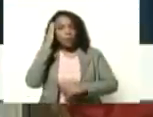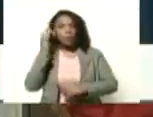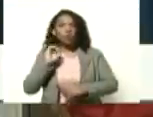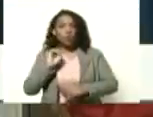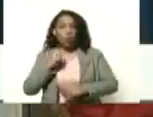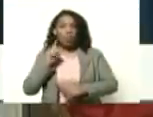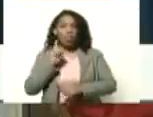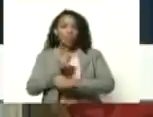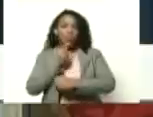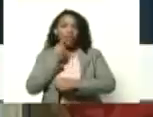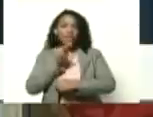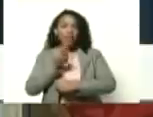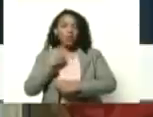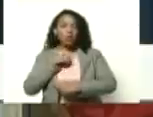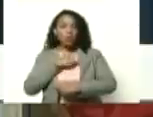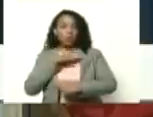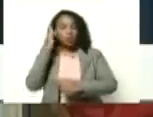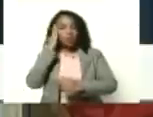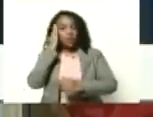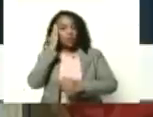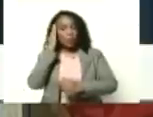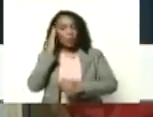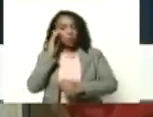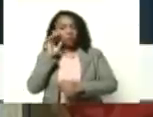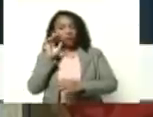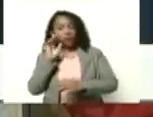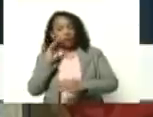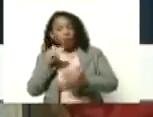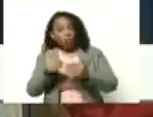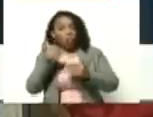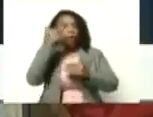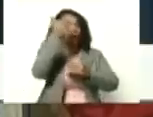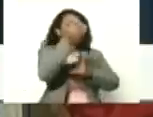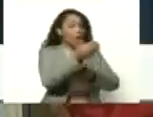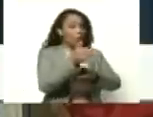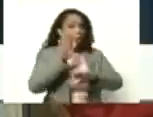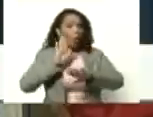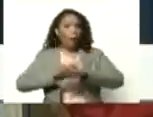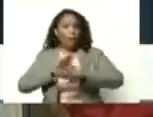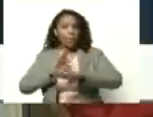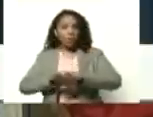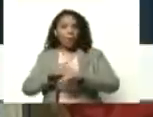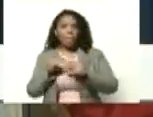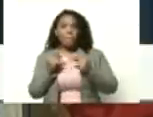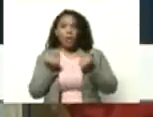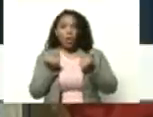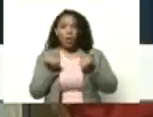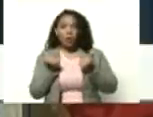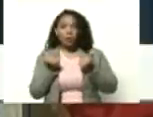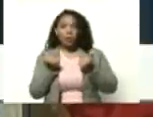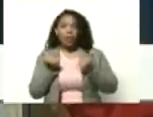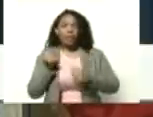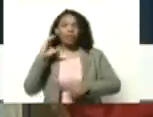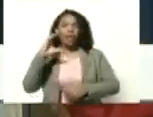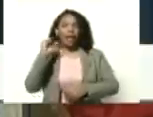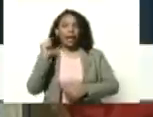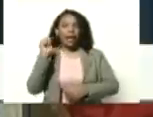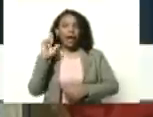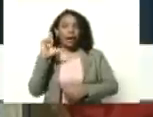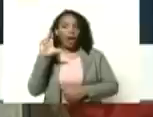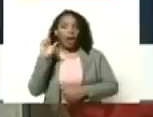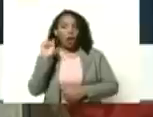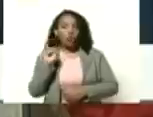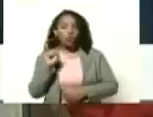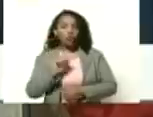lo conocíamos obviamente posterior al hecho de la desaparición de carol ann el 8 de agosto